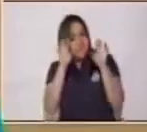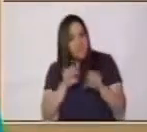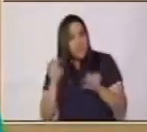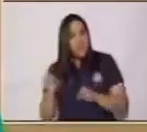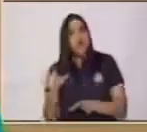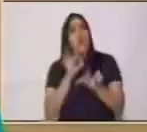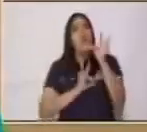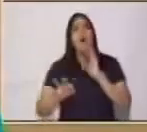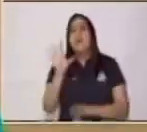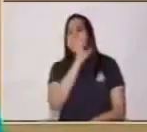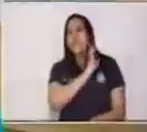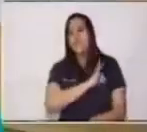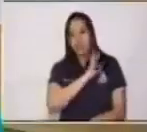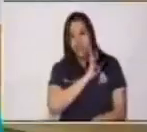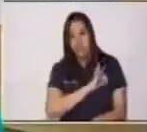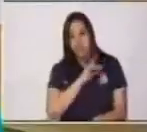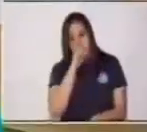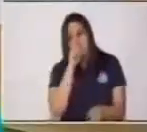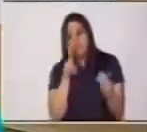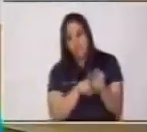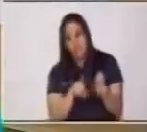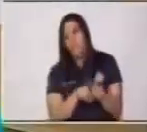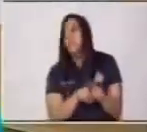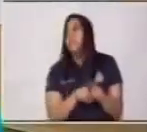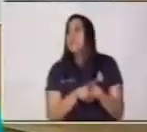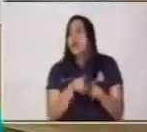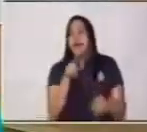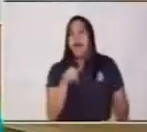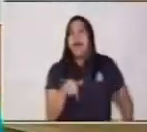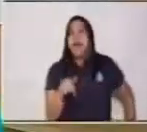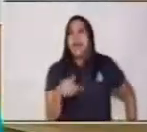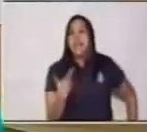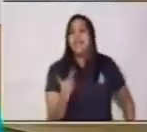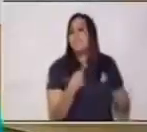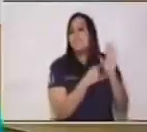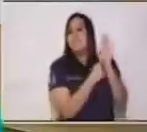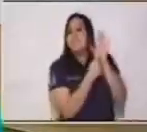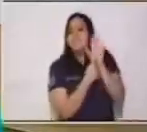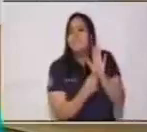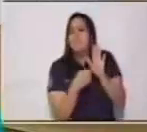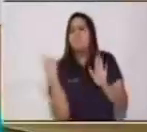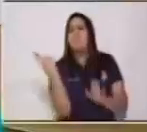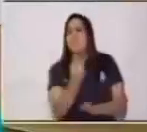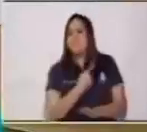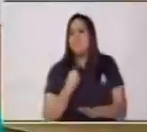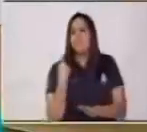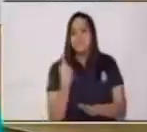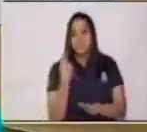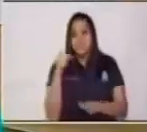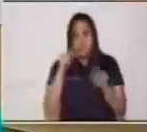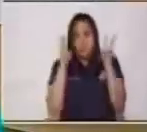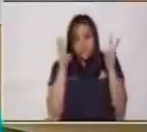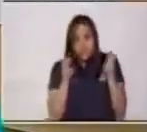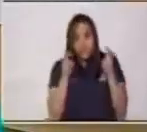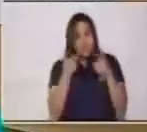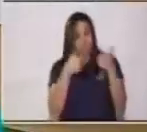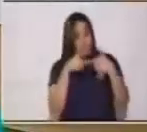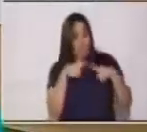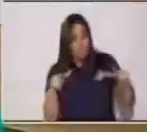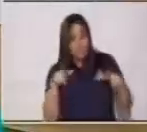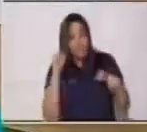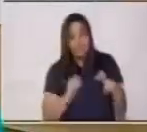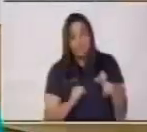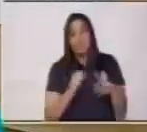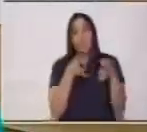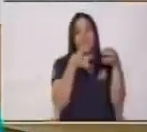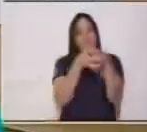sociedad. Y entonces esto va a representar los géneros literarios, o un texto literario va a representar